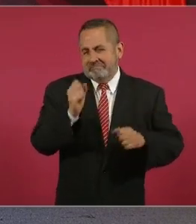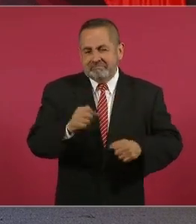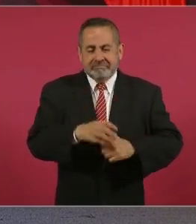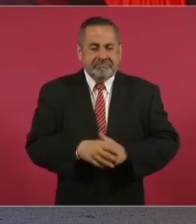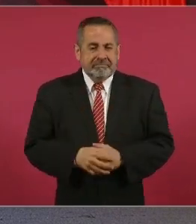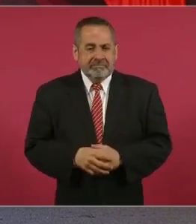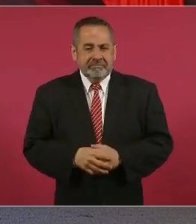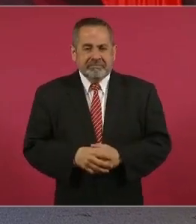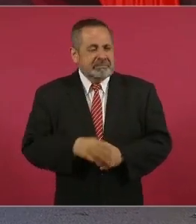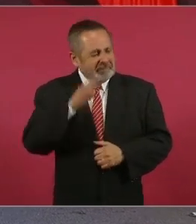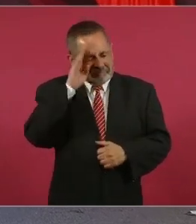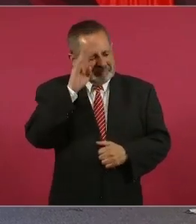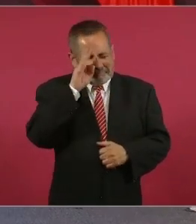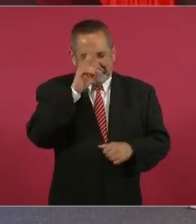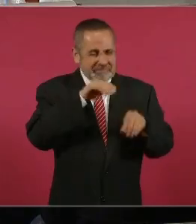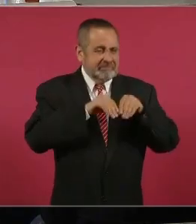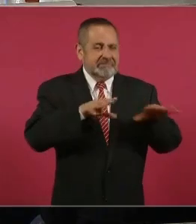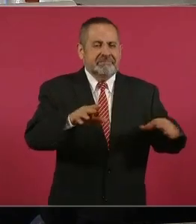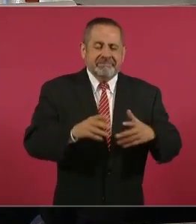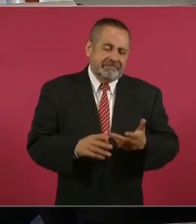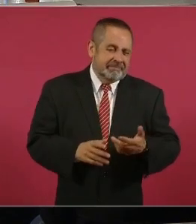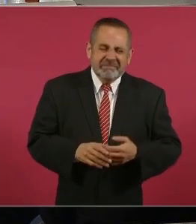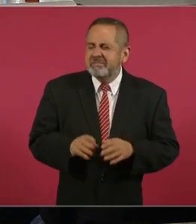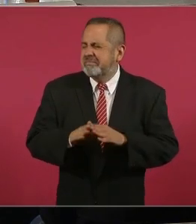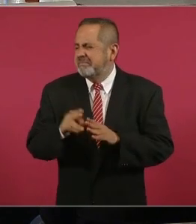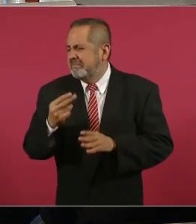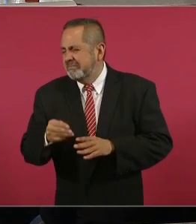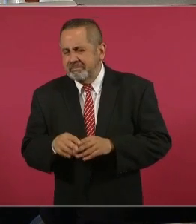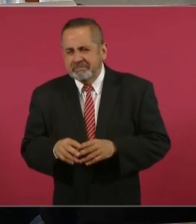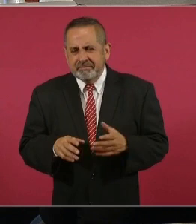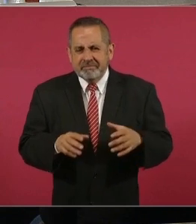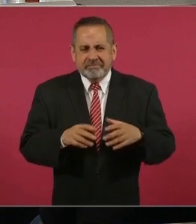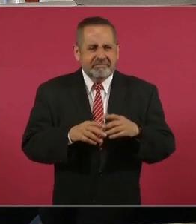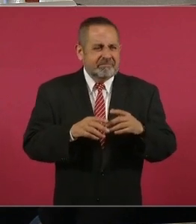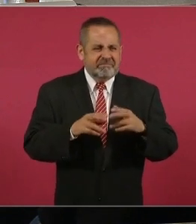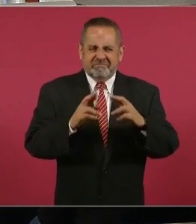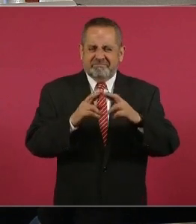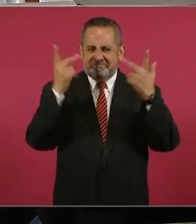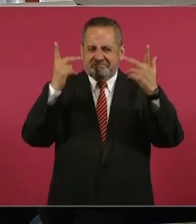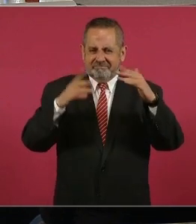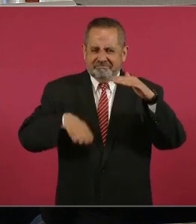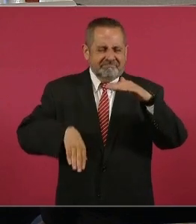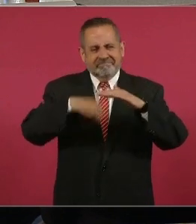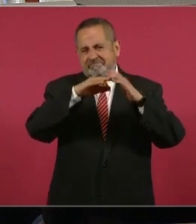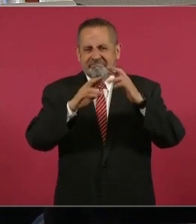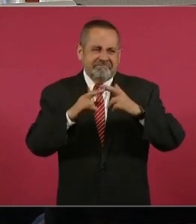a todo lo que da. No es, ¿cómo le llaman? ¿Trending topic?